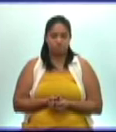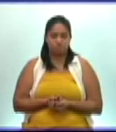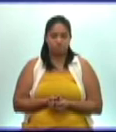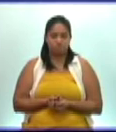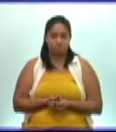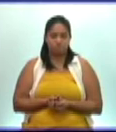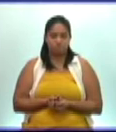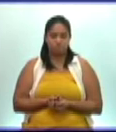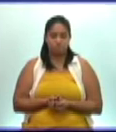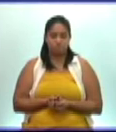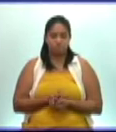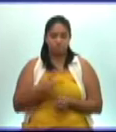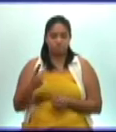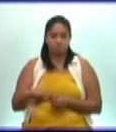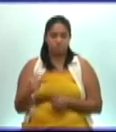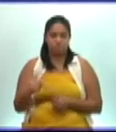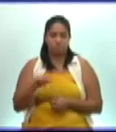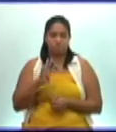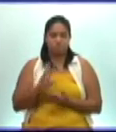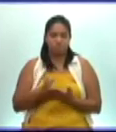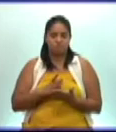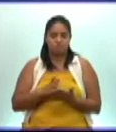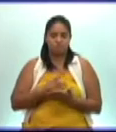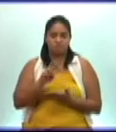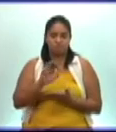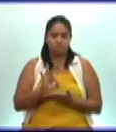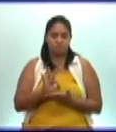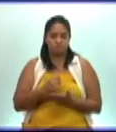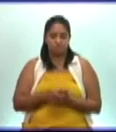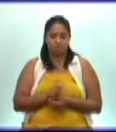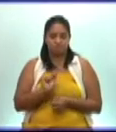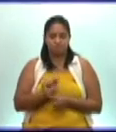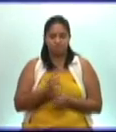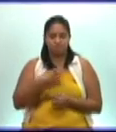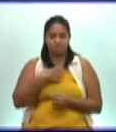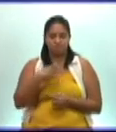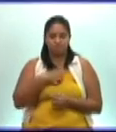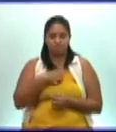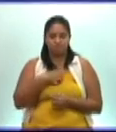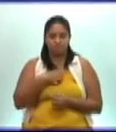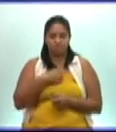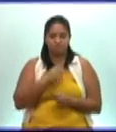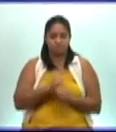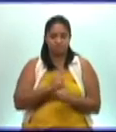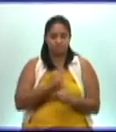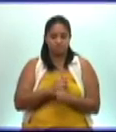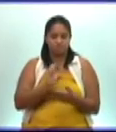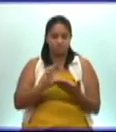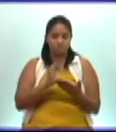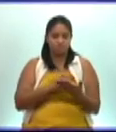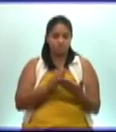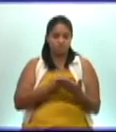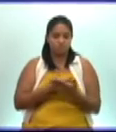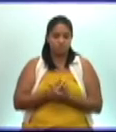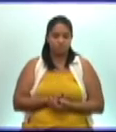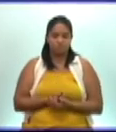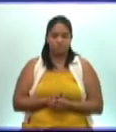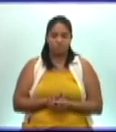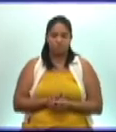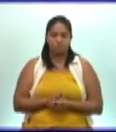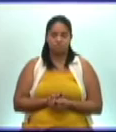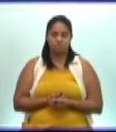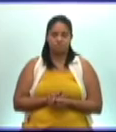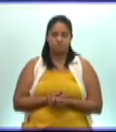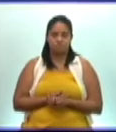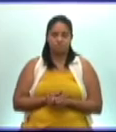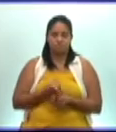la página 28. Es decir, ustedes tienen como herramienta de trabajo su libro de texto. Yo les muestro